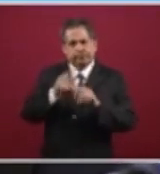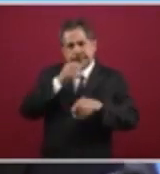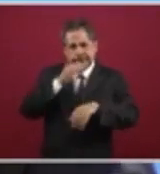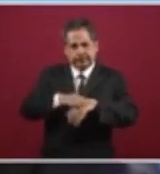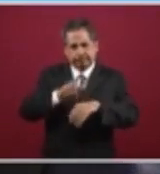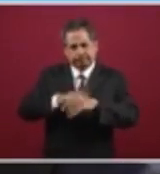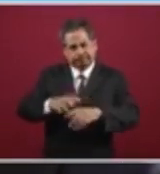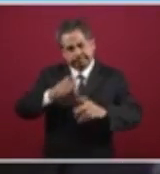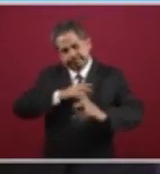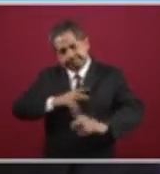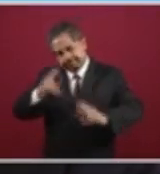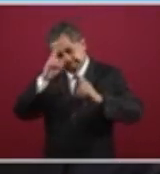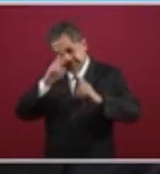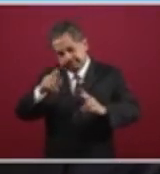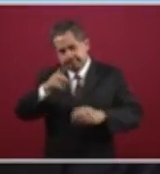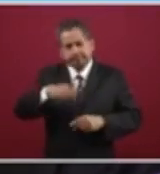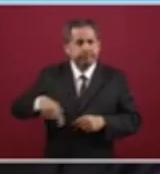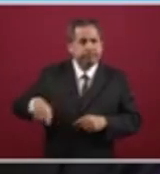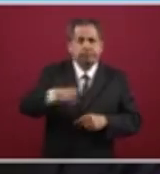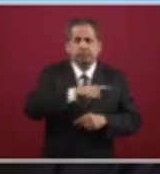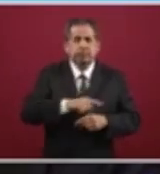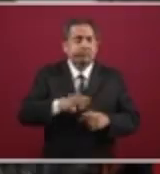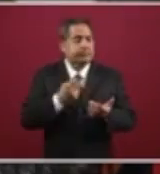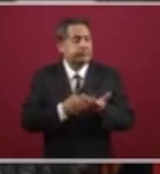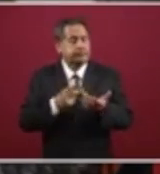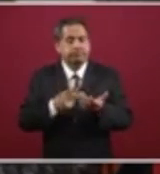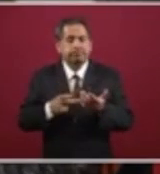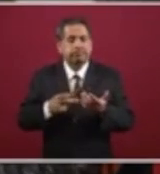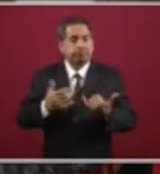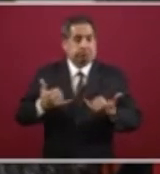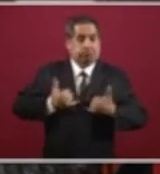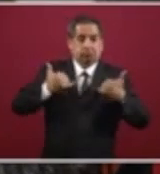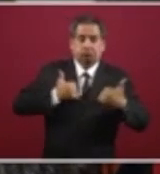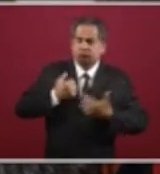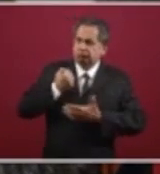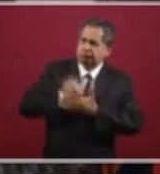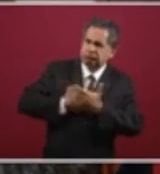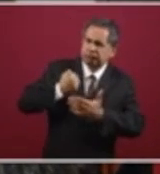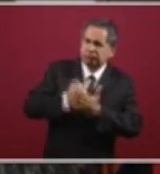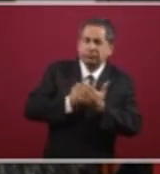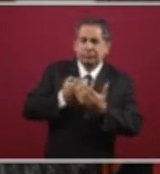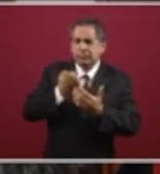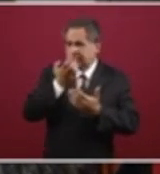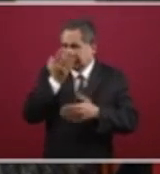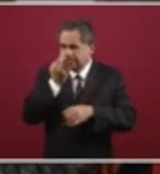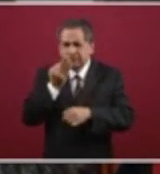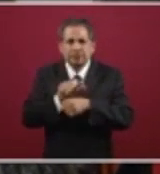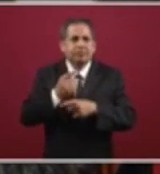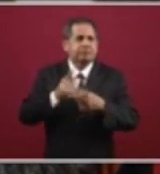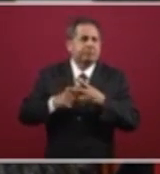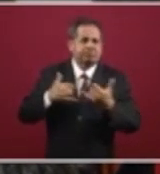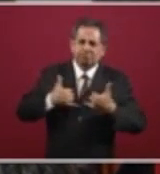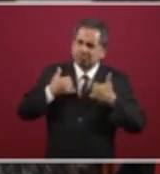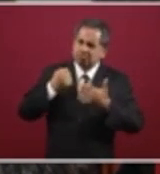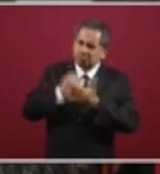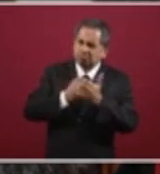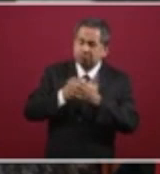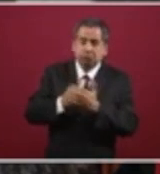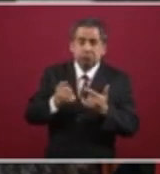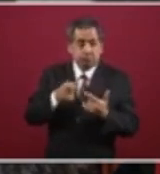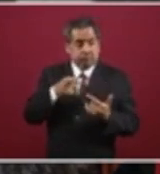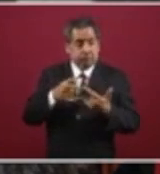para honrar a los movimientos sociales, juveniles y estudiantiles que han marcado la pauta de la